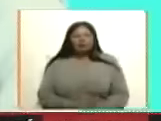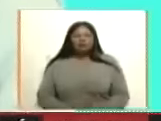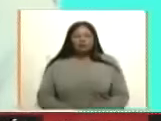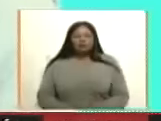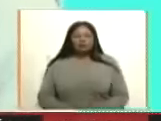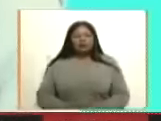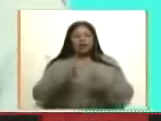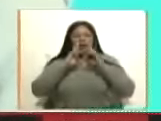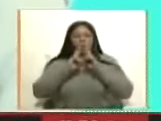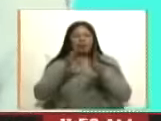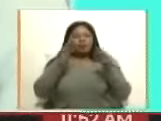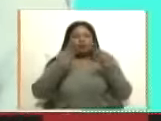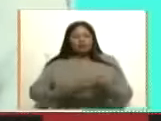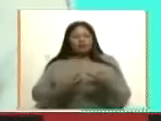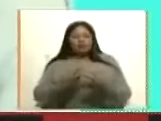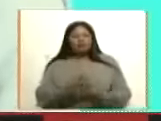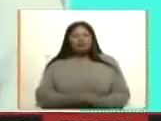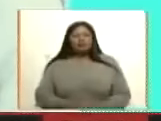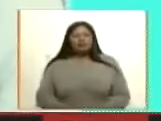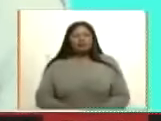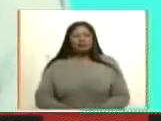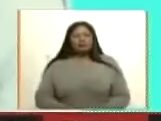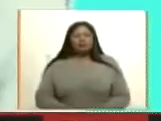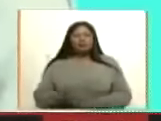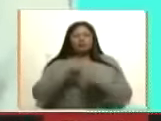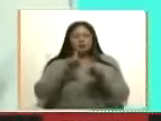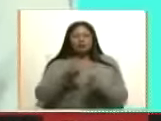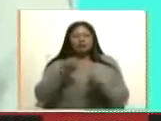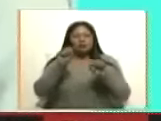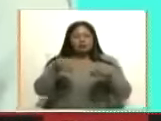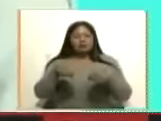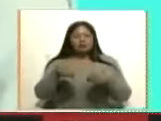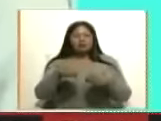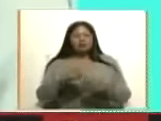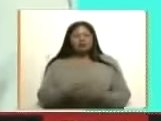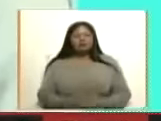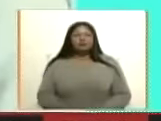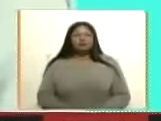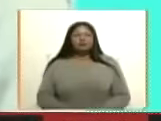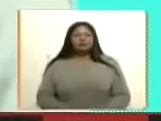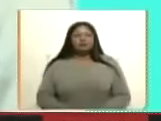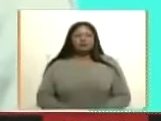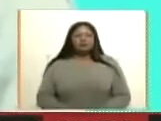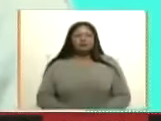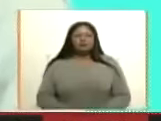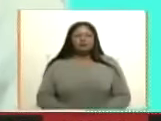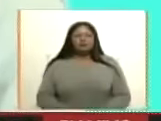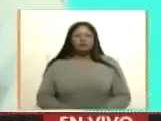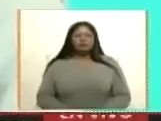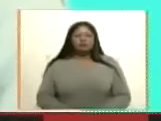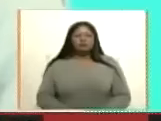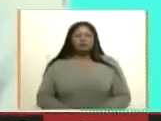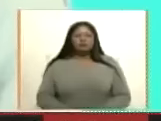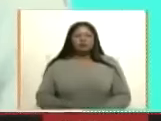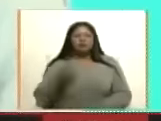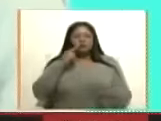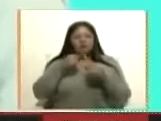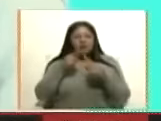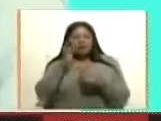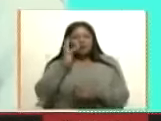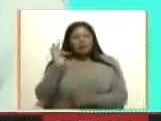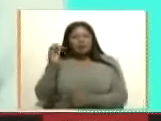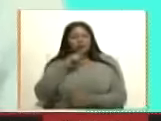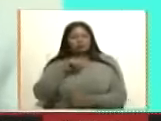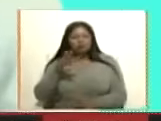resultados definitivos en la pregunta del sí la pregunta que se refería al laudo arbitral que si